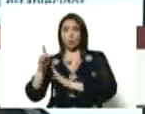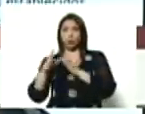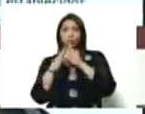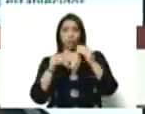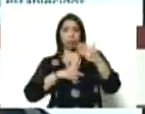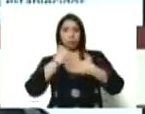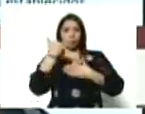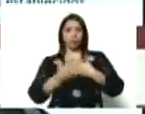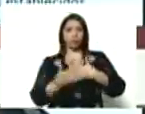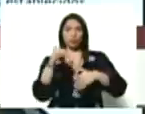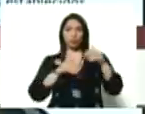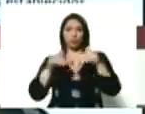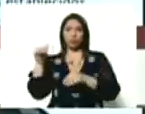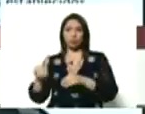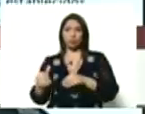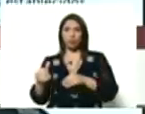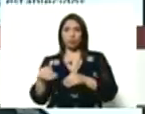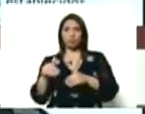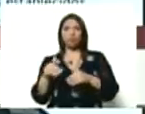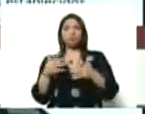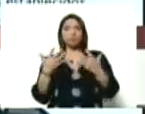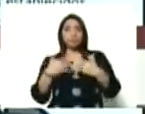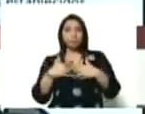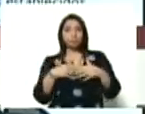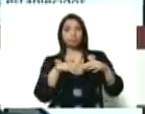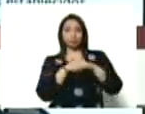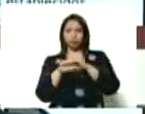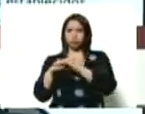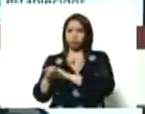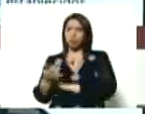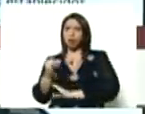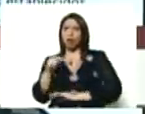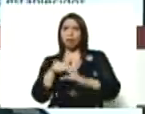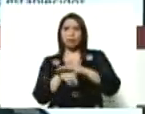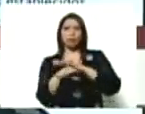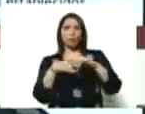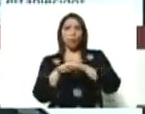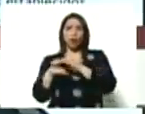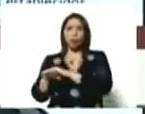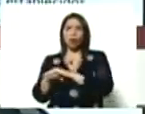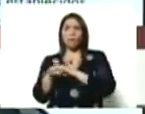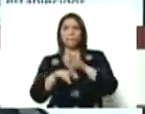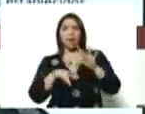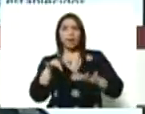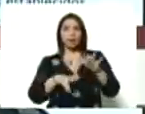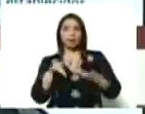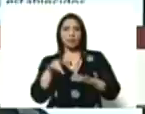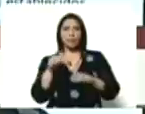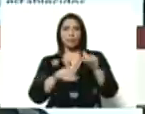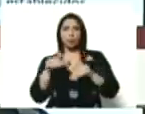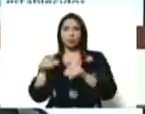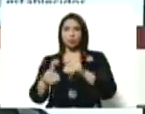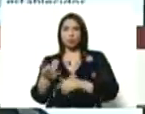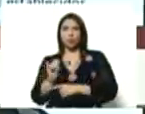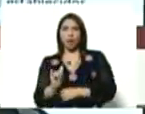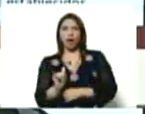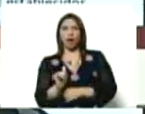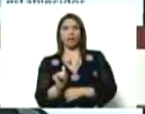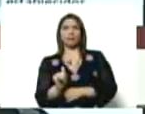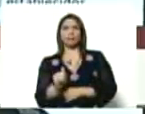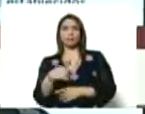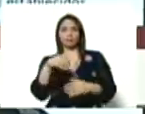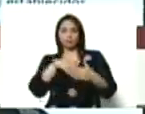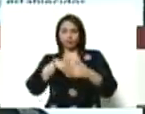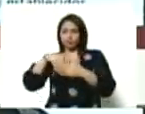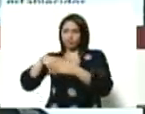proyecto electoral. En los almacenes donde están las máquinas de votación, donde se están ensamblando los cotillones electorales, en las